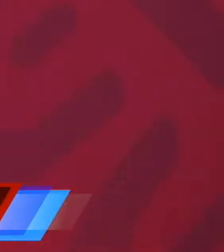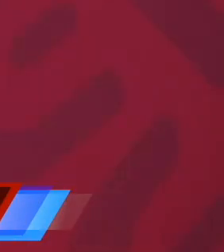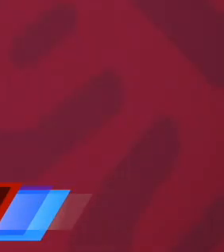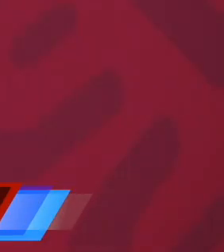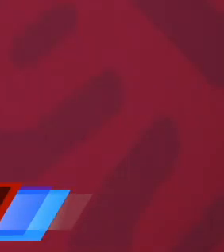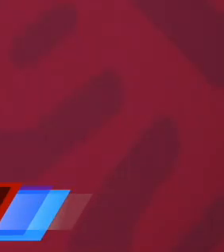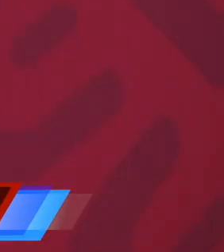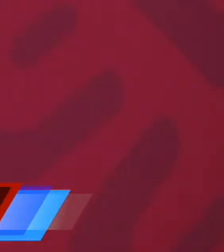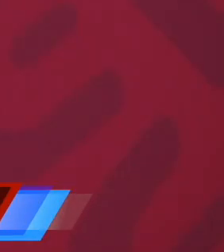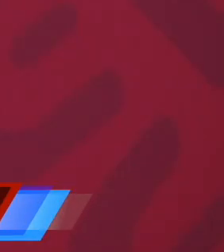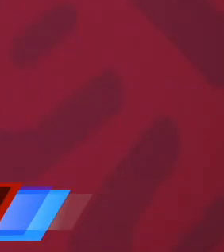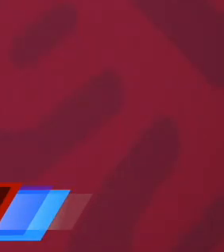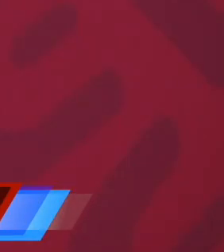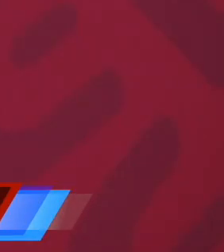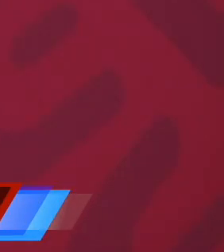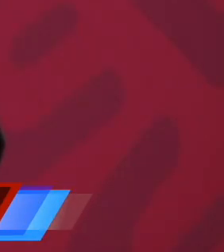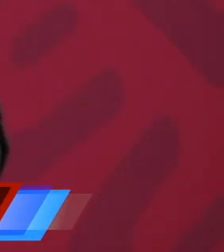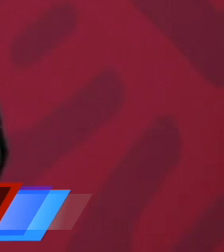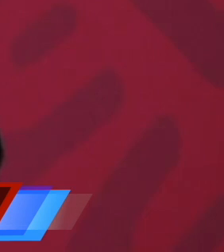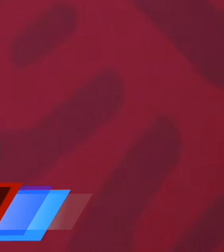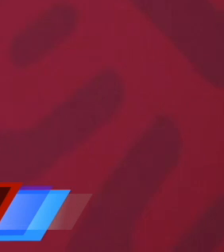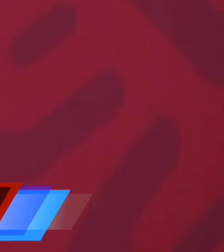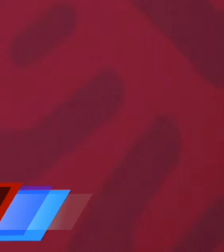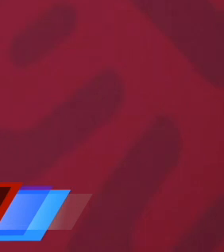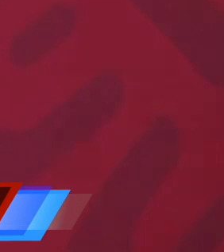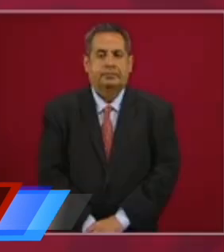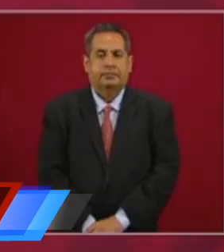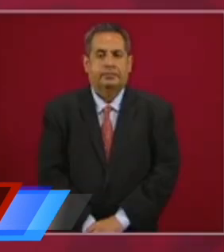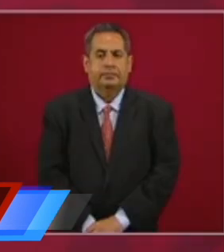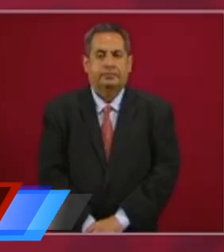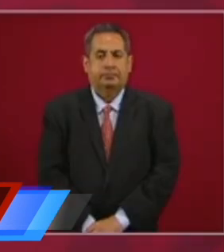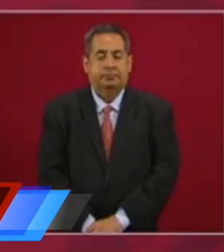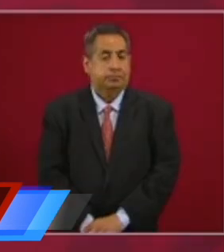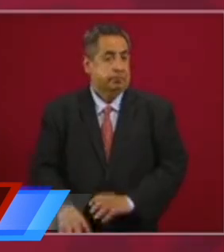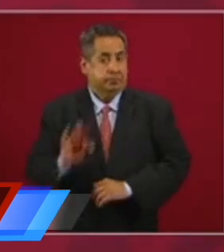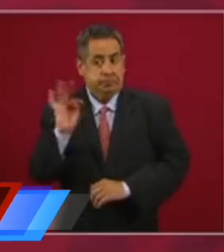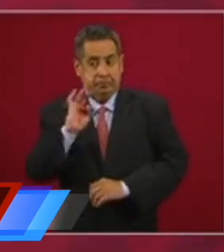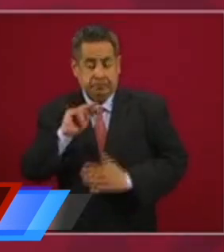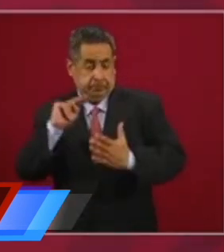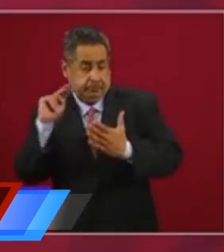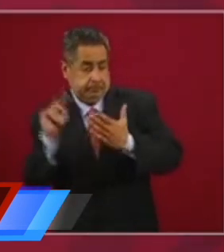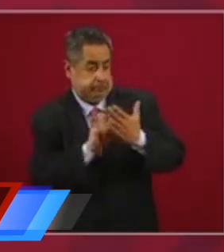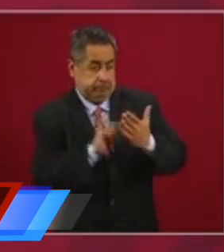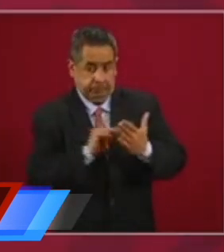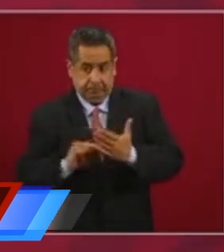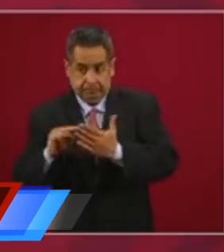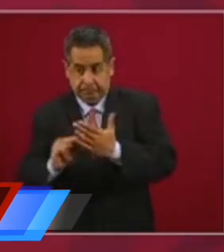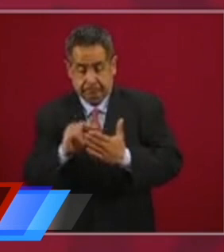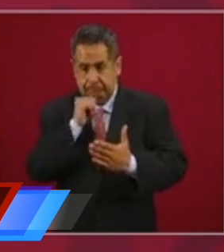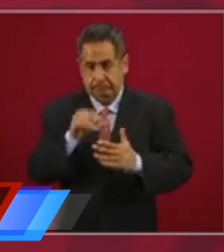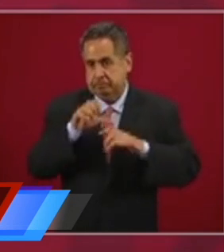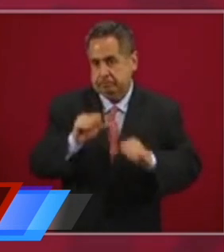llevar a juicio a los expresidentes de la República. Y sobre esto afirmó que si no se logra reunir el número de firmas para la